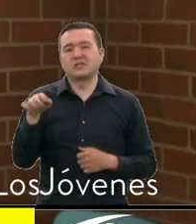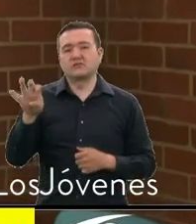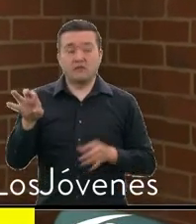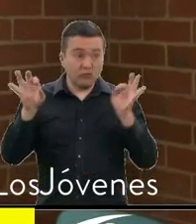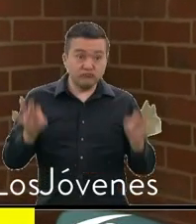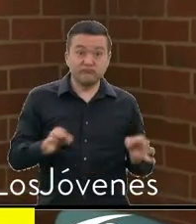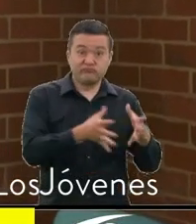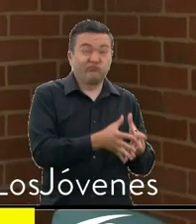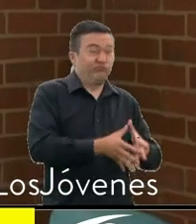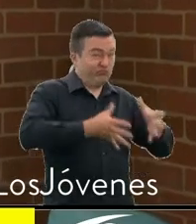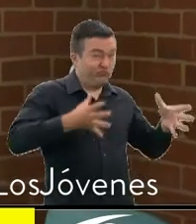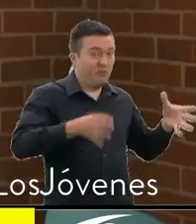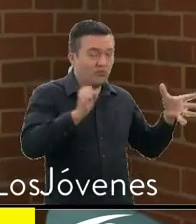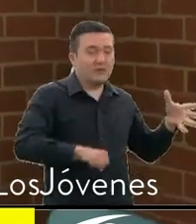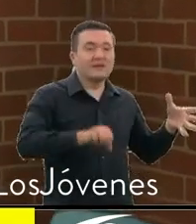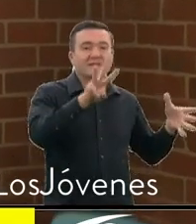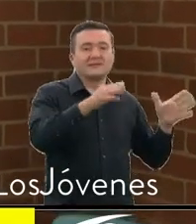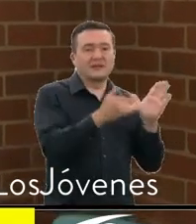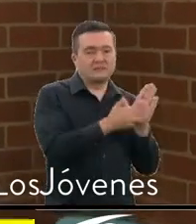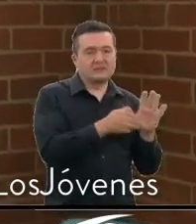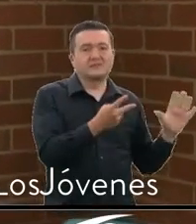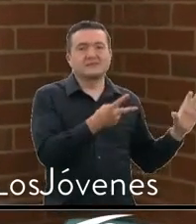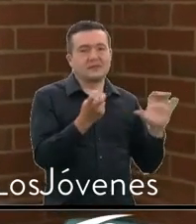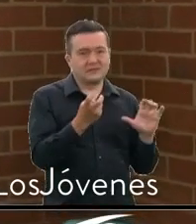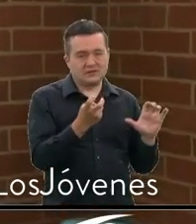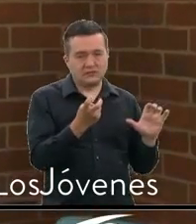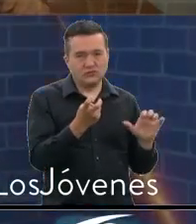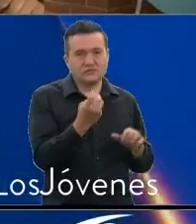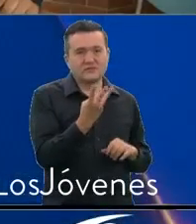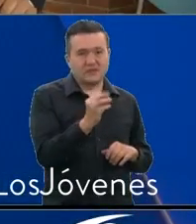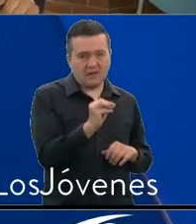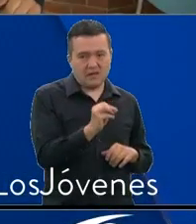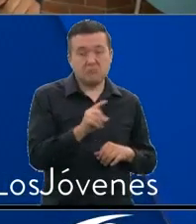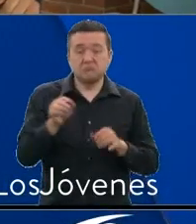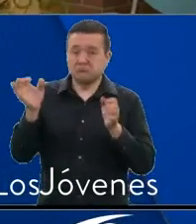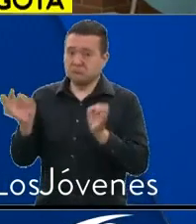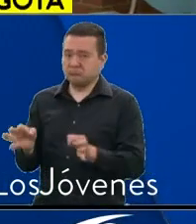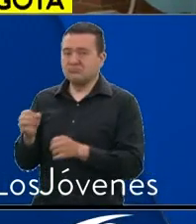3.730 que pueden votar en este puesto de votación. Información desde el sur de Bogotá. Carlos Reyes, Noticias Caracol.